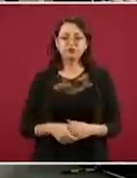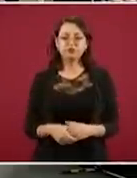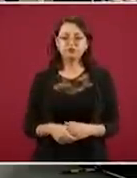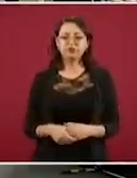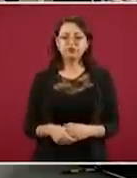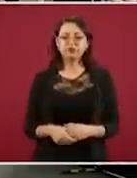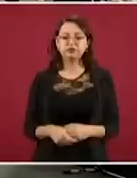¿Eh?